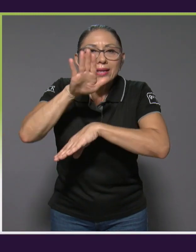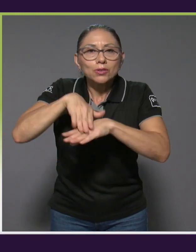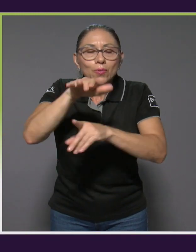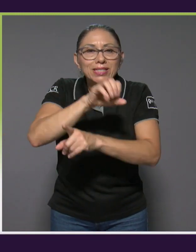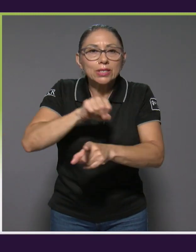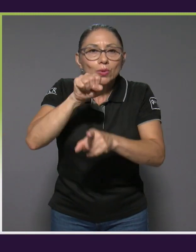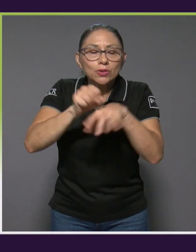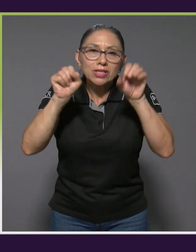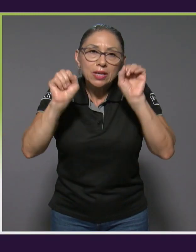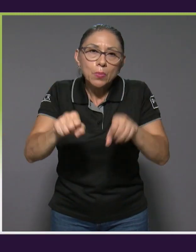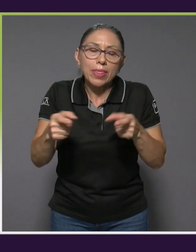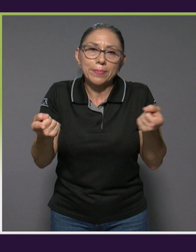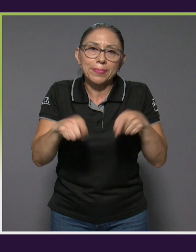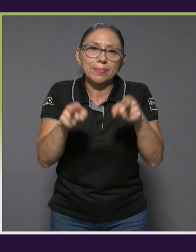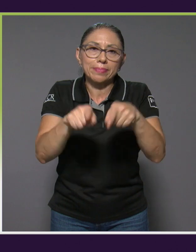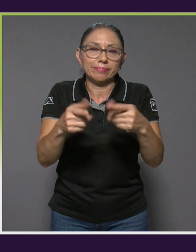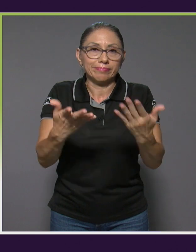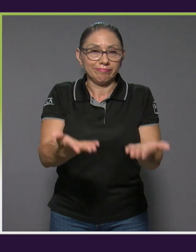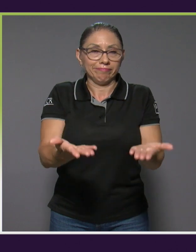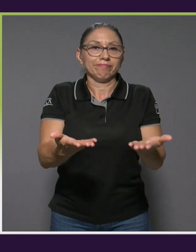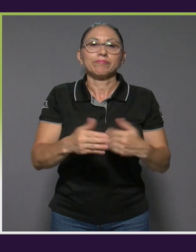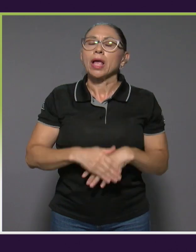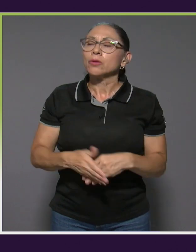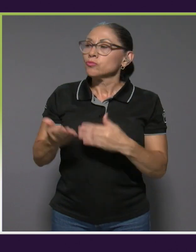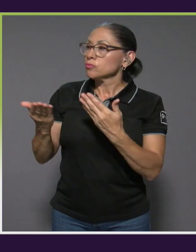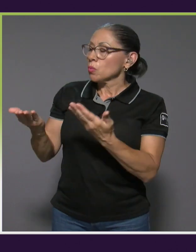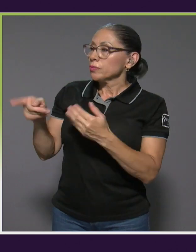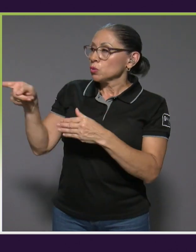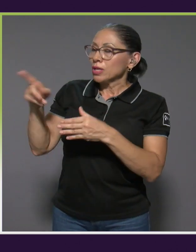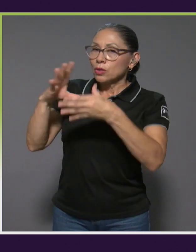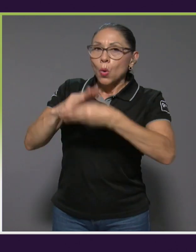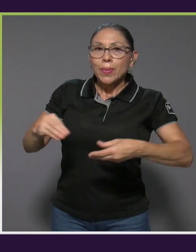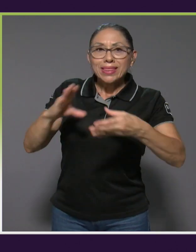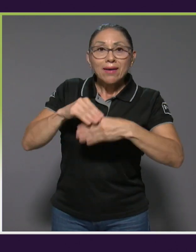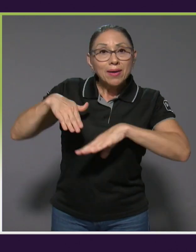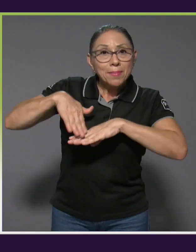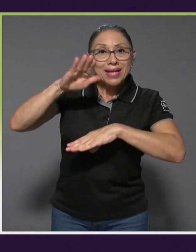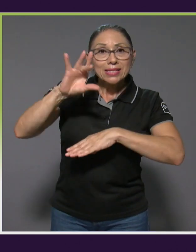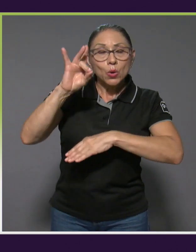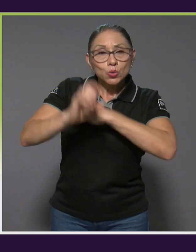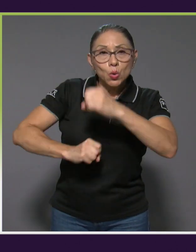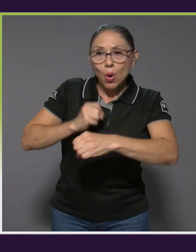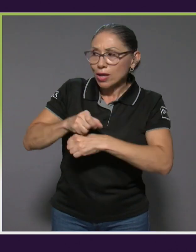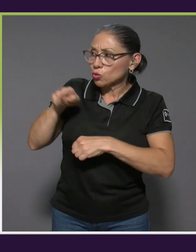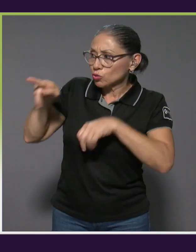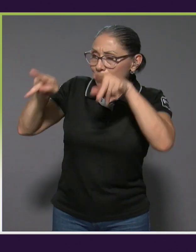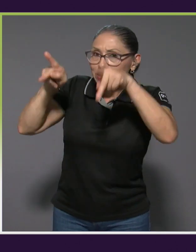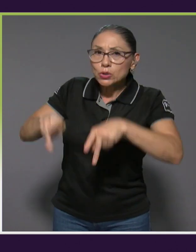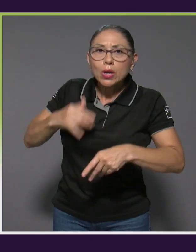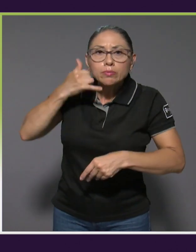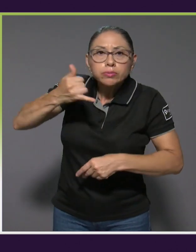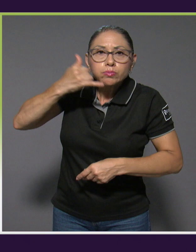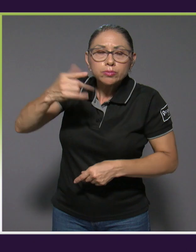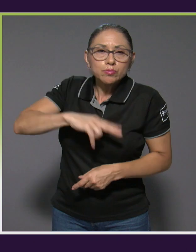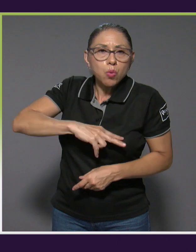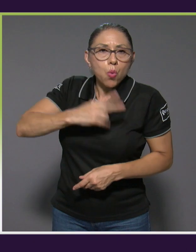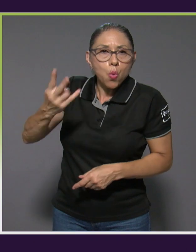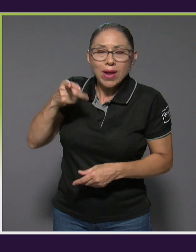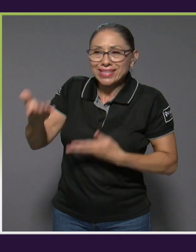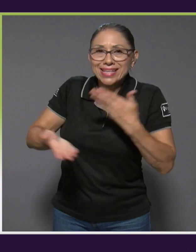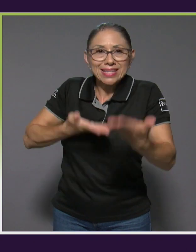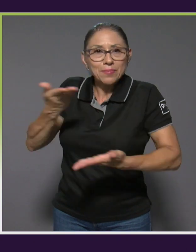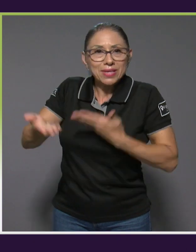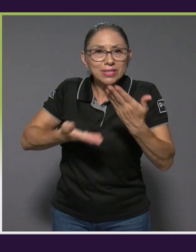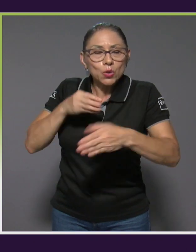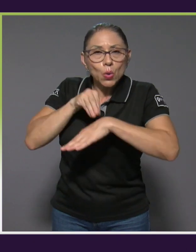situaciones que pueden estarse presentando. Don Gerardo, bueno, usted nos comentaba más de 8 años de ser persona voluntaria en este servicio